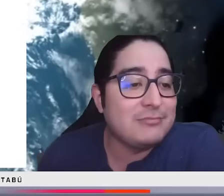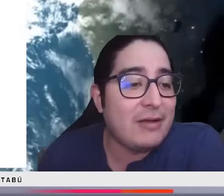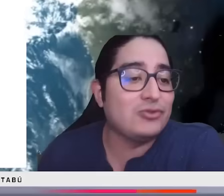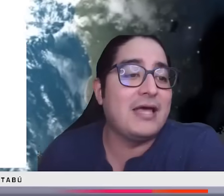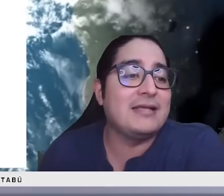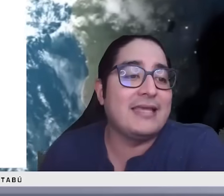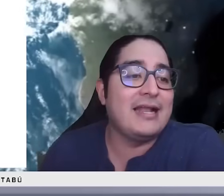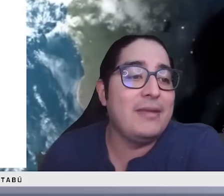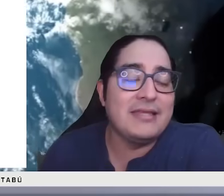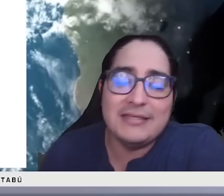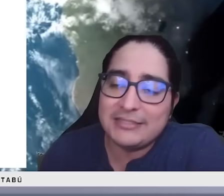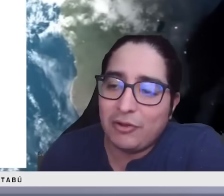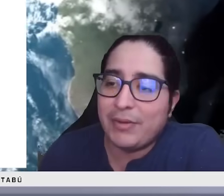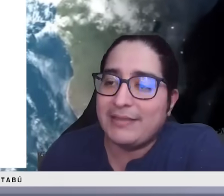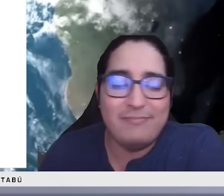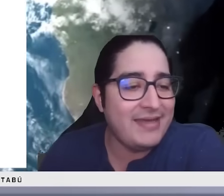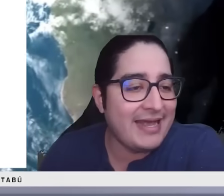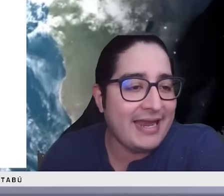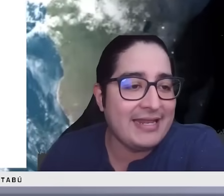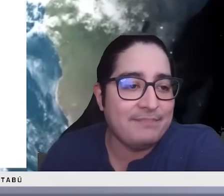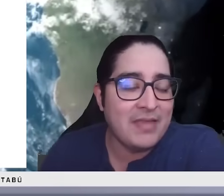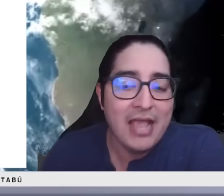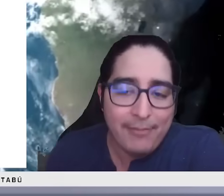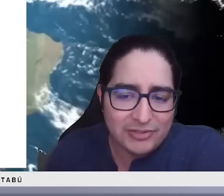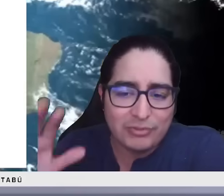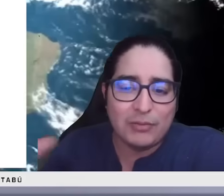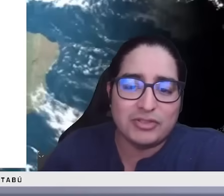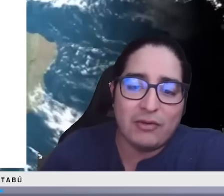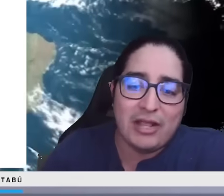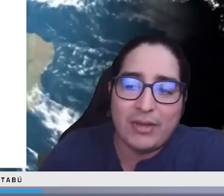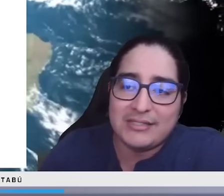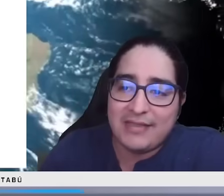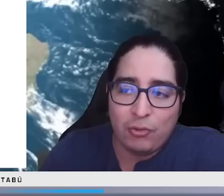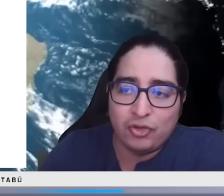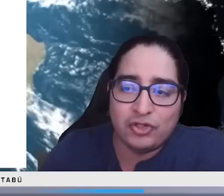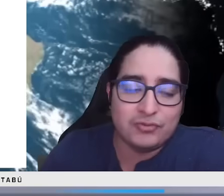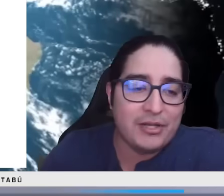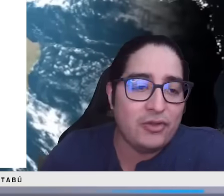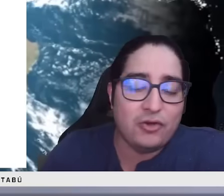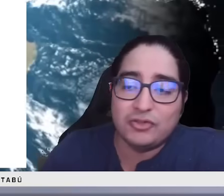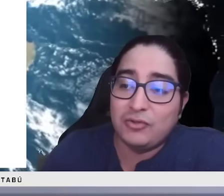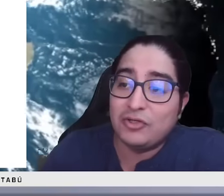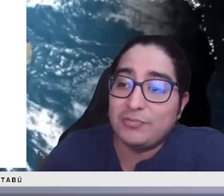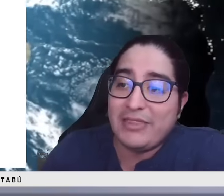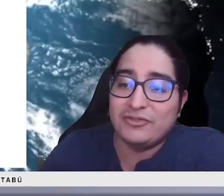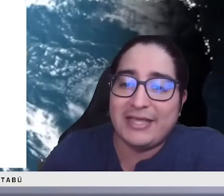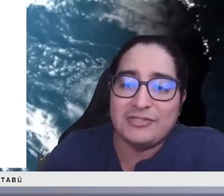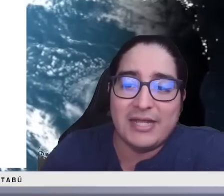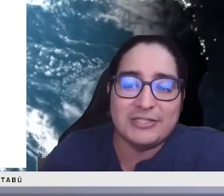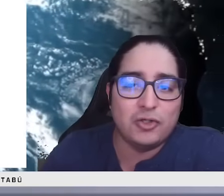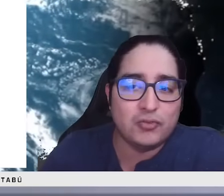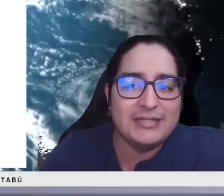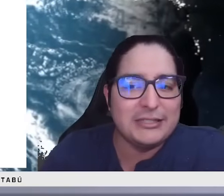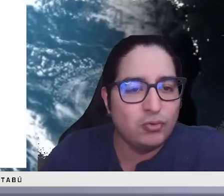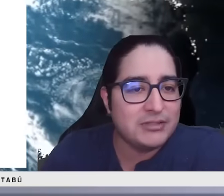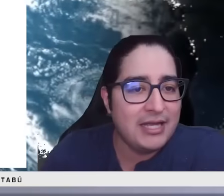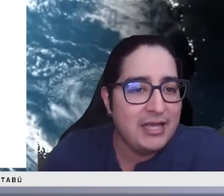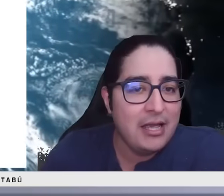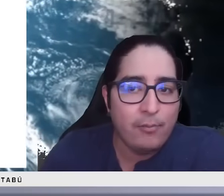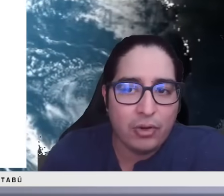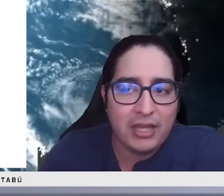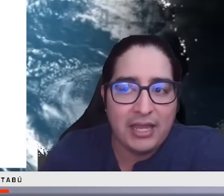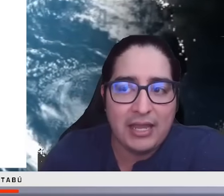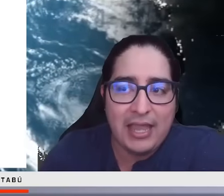salen con estas babosadas que realmente dices, hombre, de pena ajena. Pero vamos a mostrar una encuesta de uno de los periódicos y uno de los medios tradicionales a los cuales les